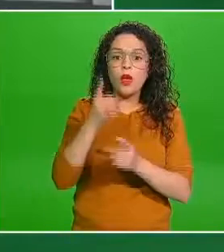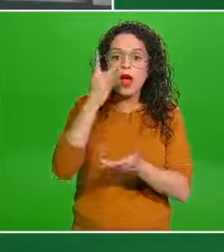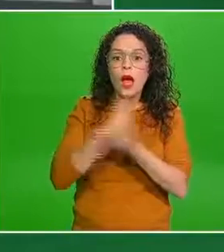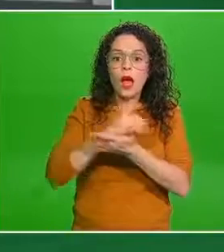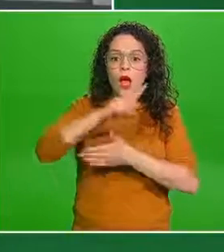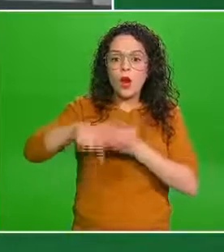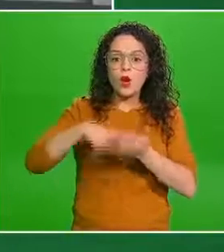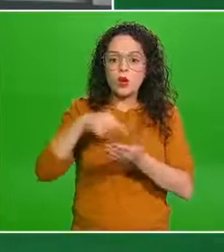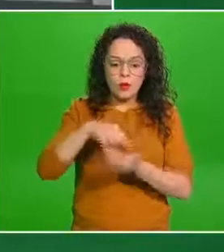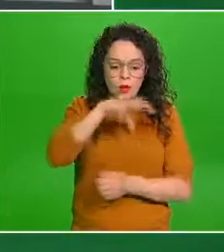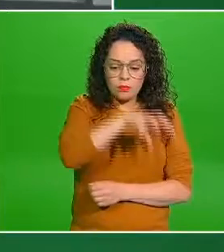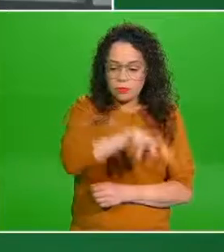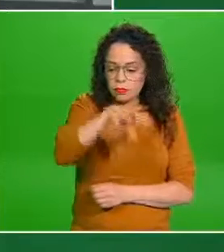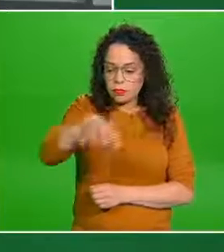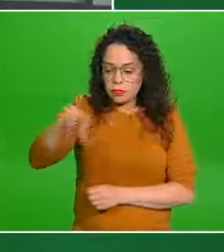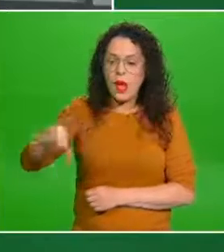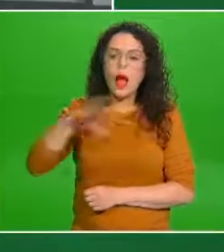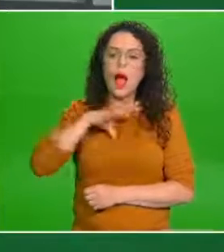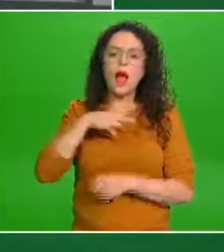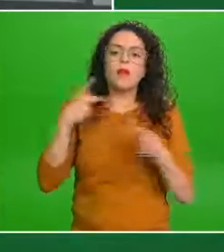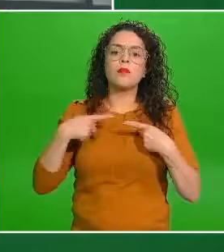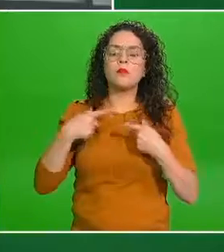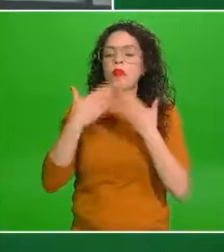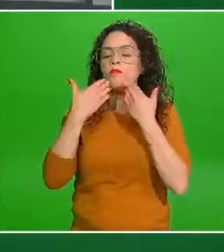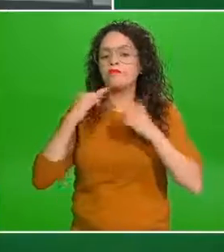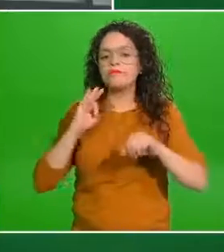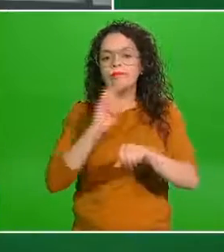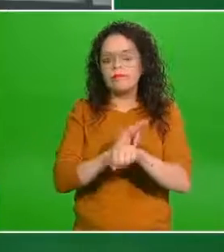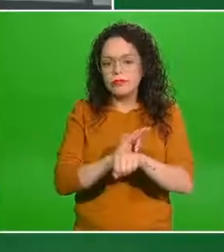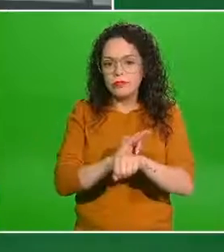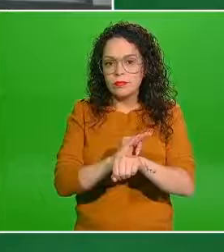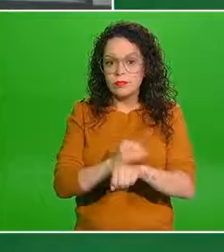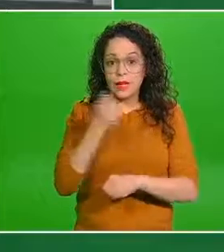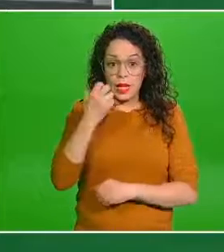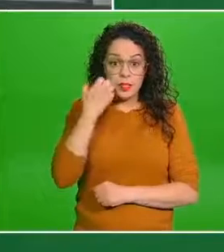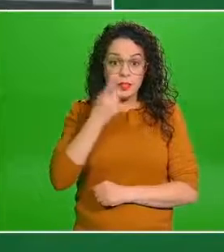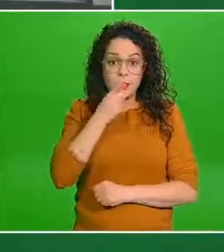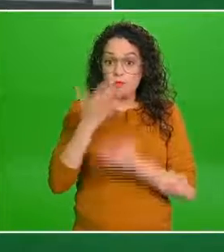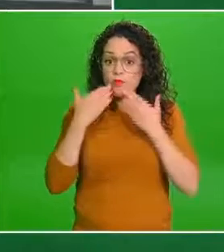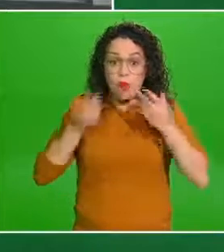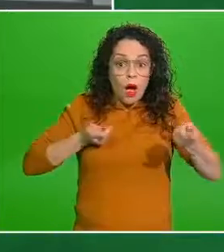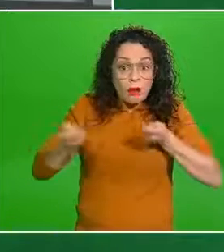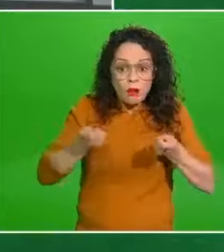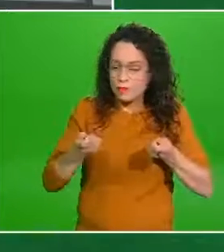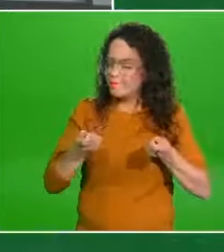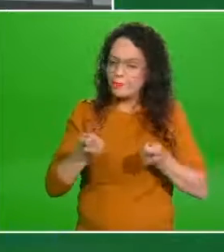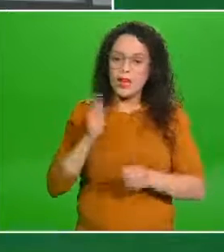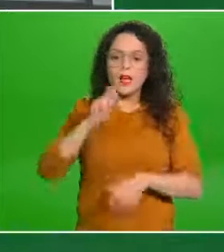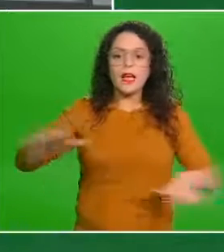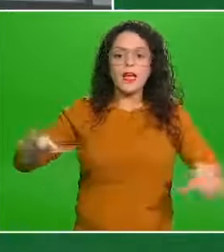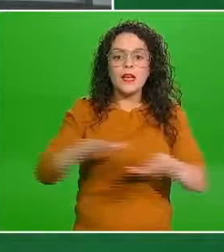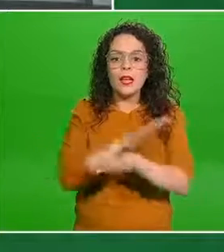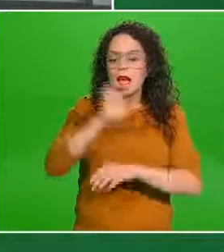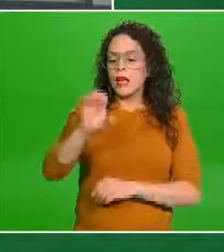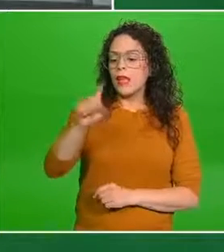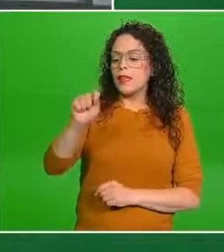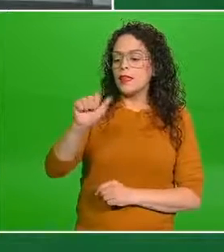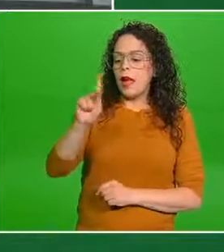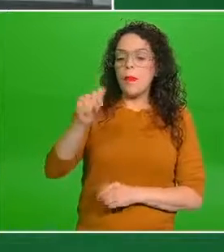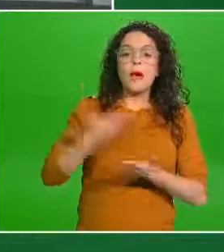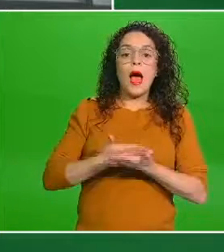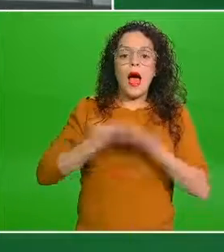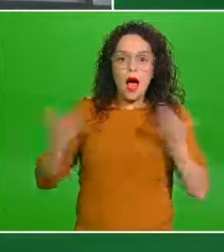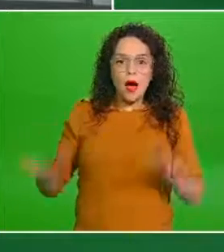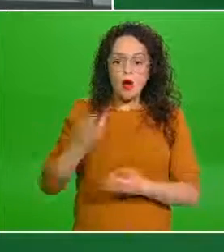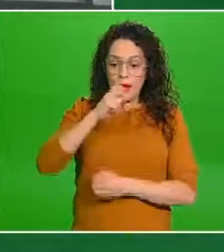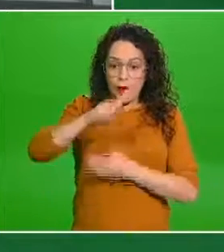más población vulnerable. No significa que está fuera de control, significa que pasamos a otra etapa y que ahora justo se va a centrar en